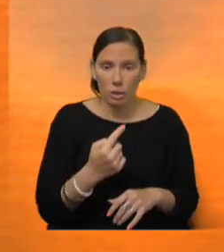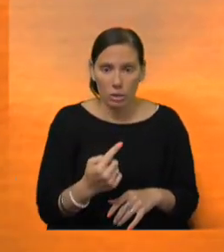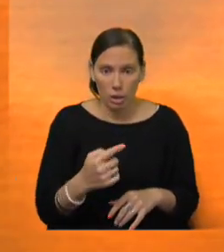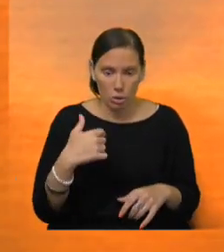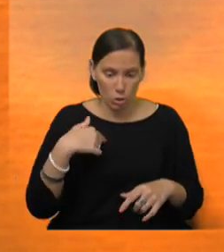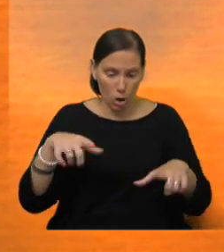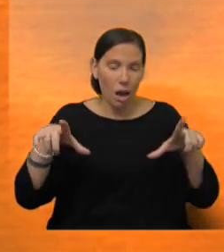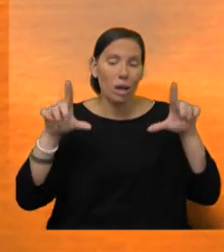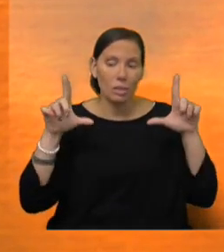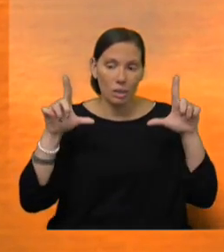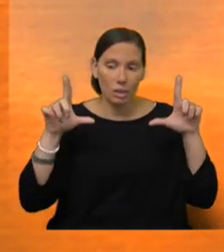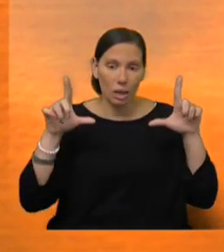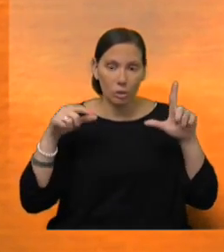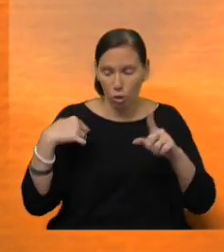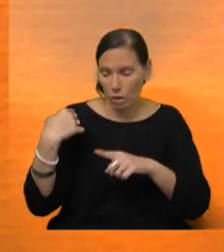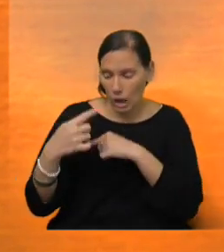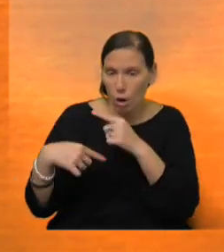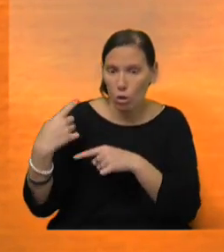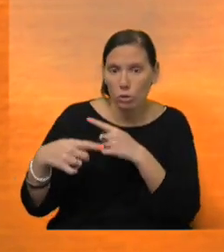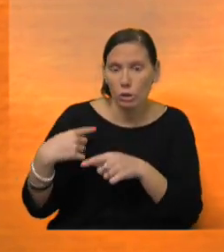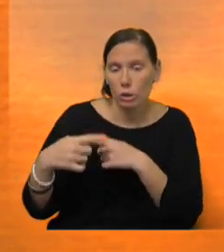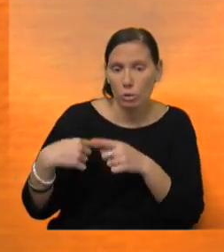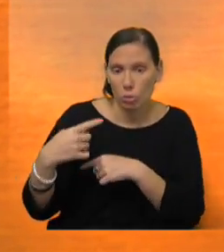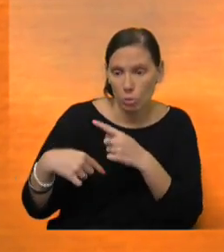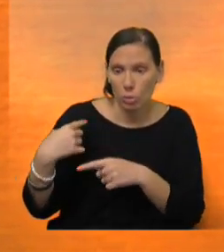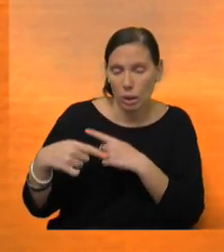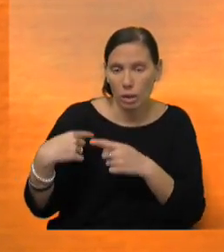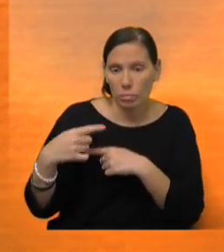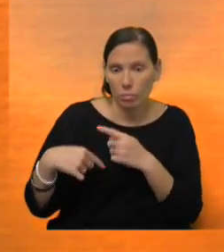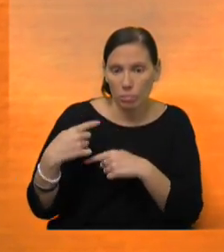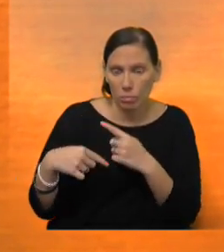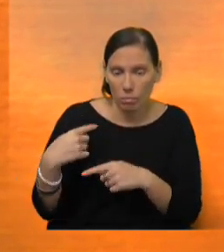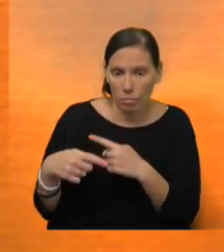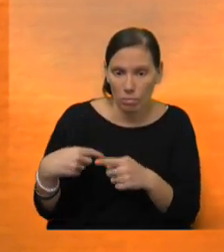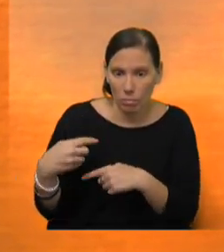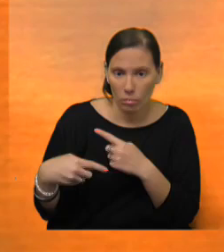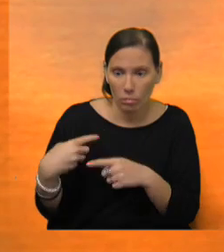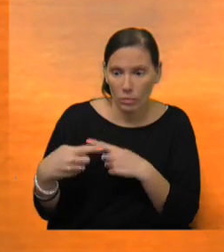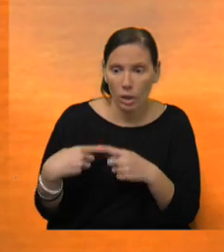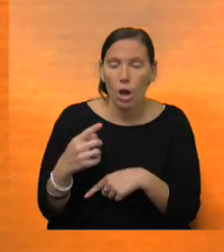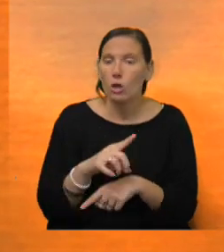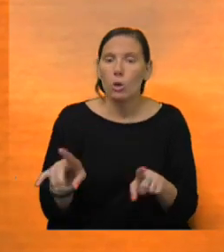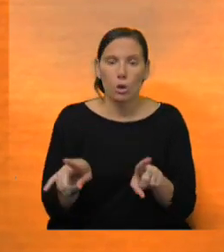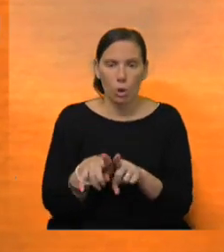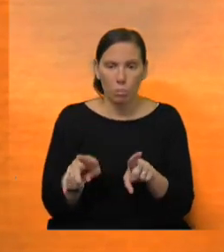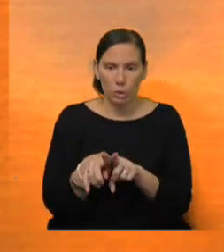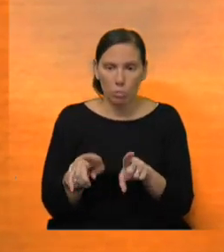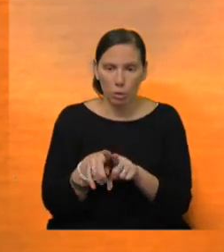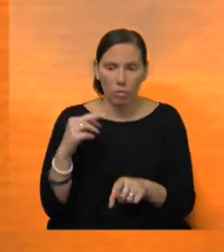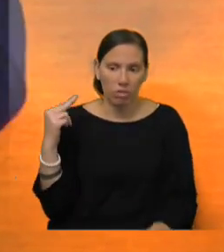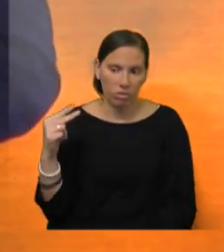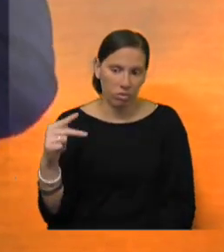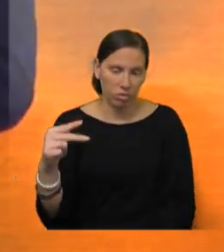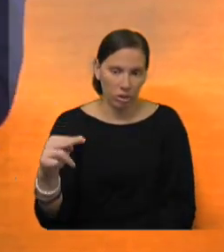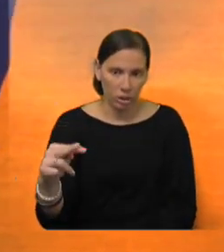el candidato de la continuidad de la continuidad que no es lo mismo que continuismo